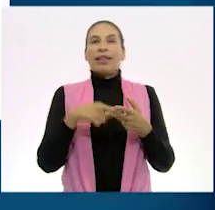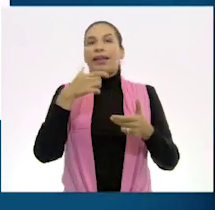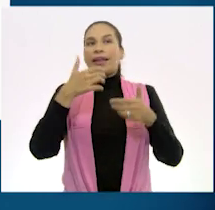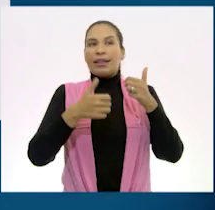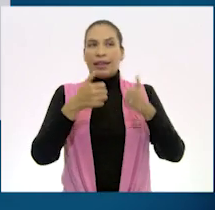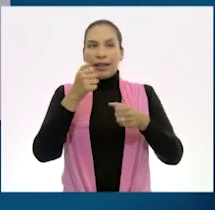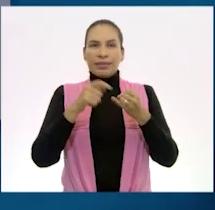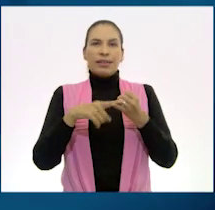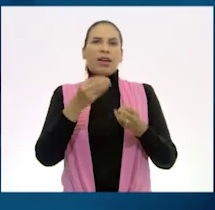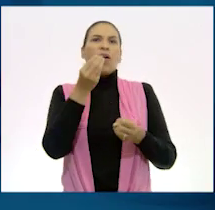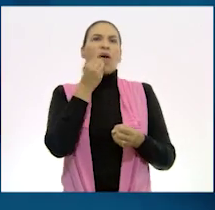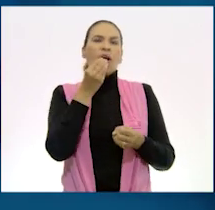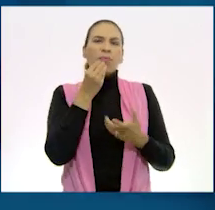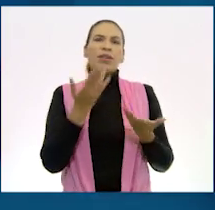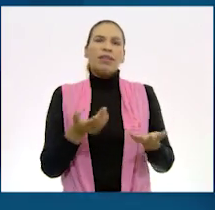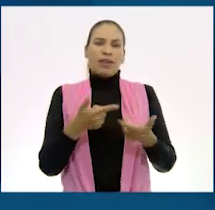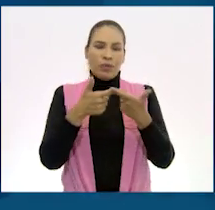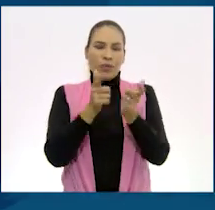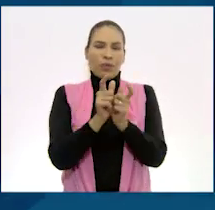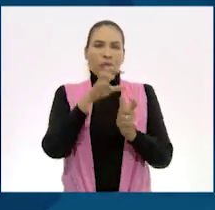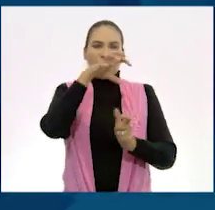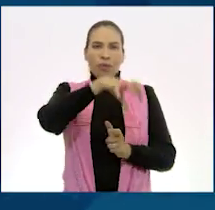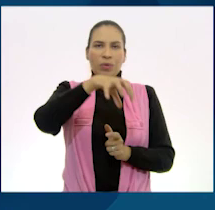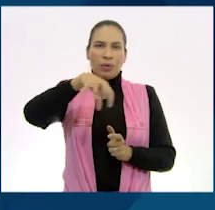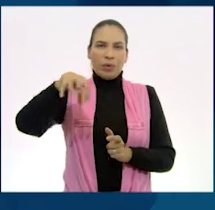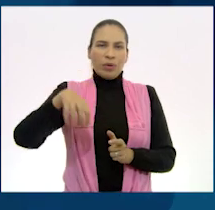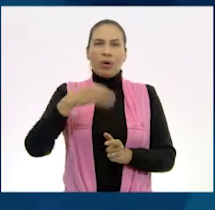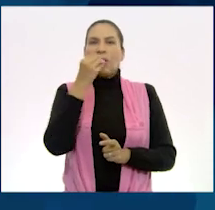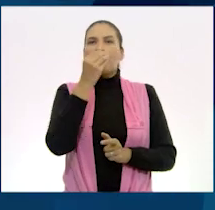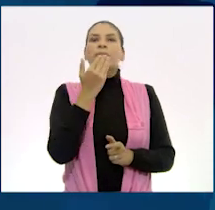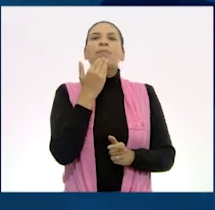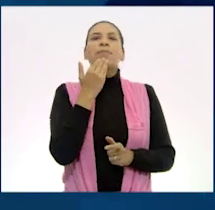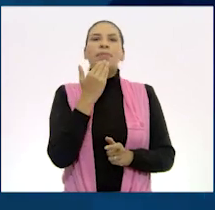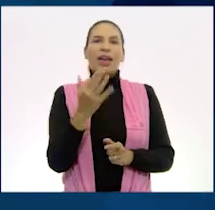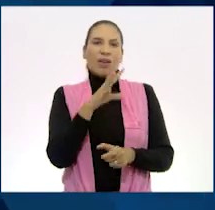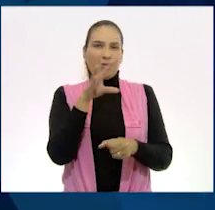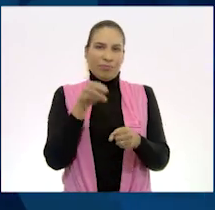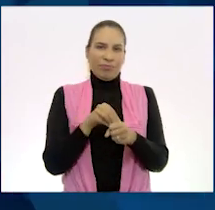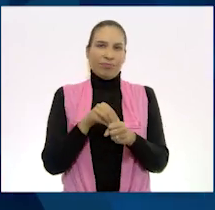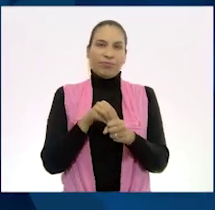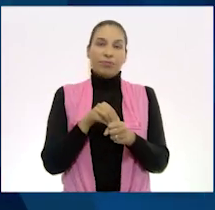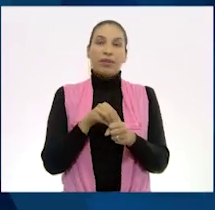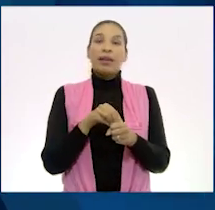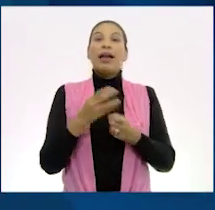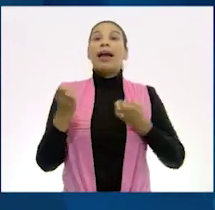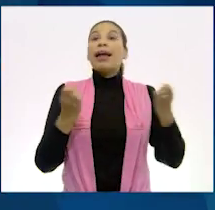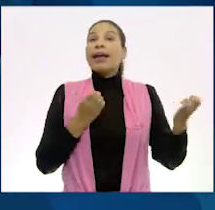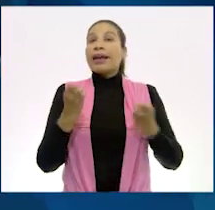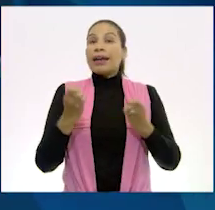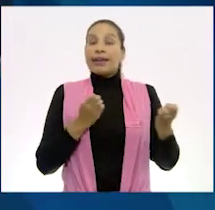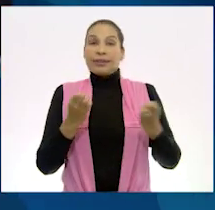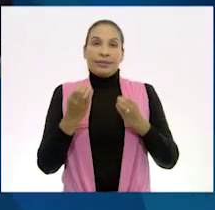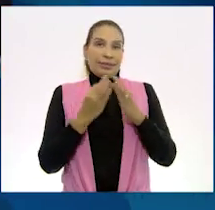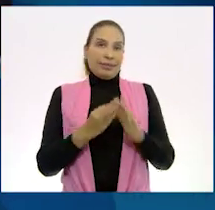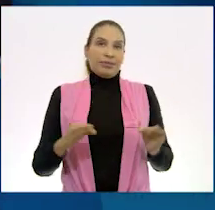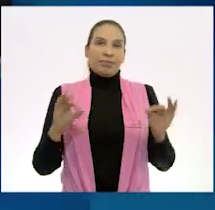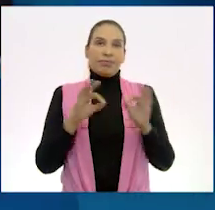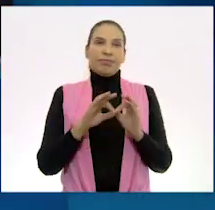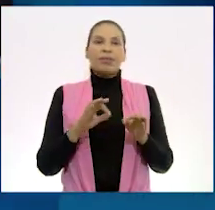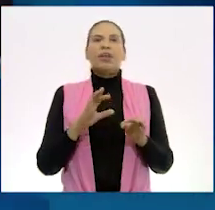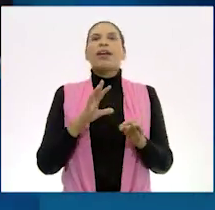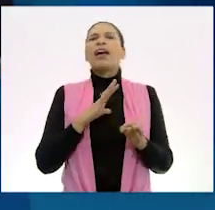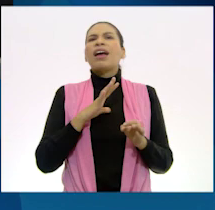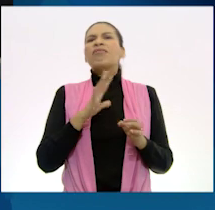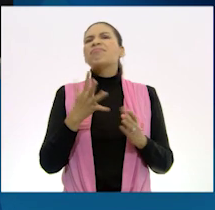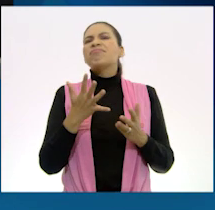y alimentos de los grupos del plato del bien comer. Realizar actividad física al